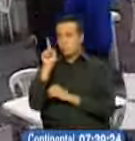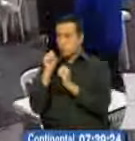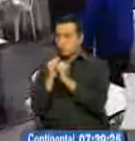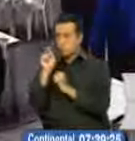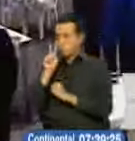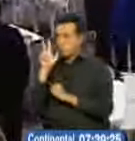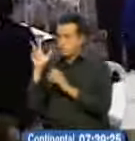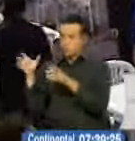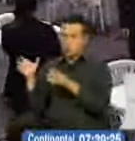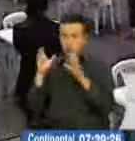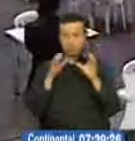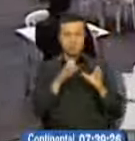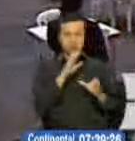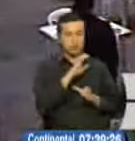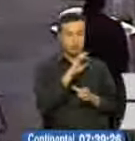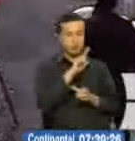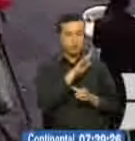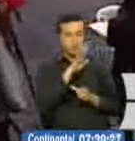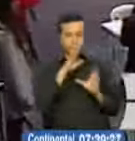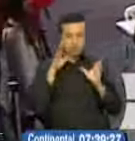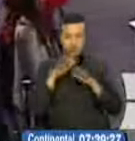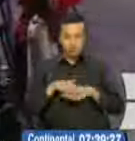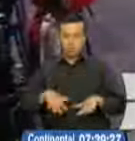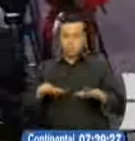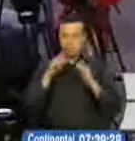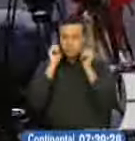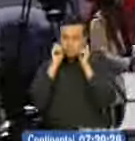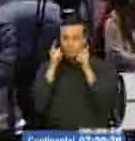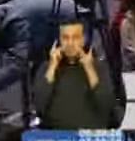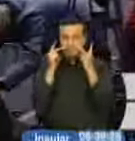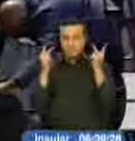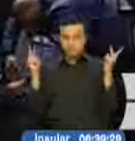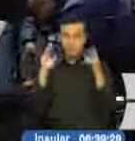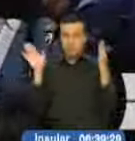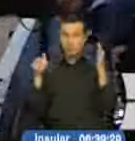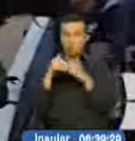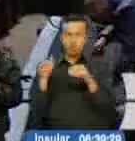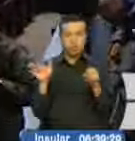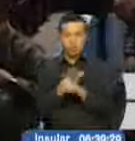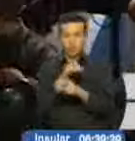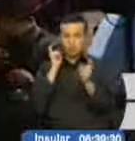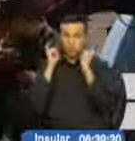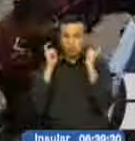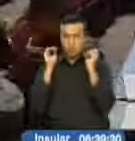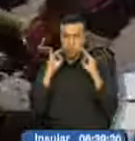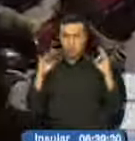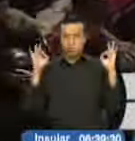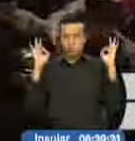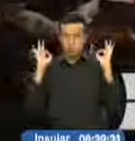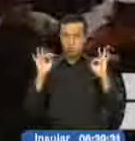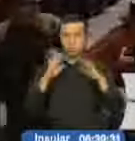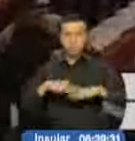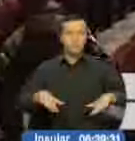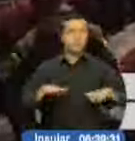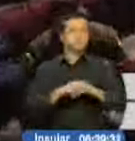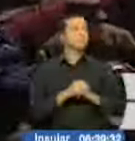País, personal del SENAI y observadores en el otro sentido. Entonces, de esa manera tenemos todo controlado dentro del Coliseo. Perfecto, y un